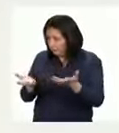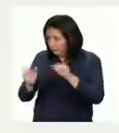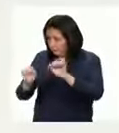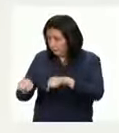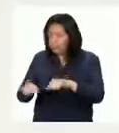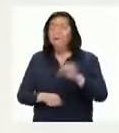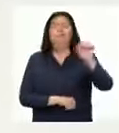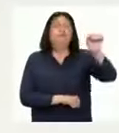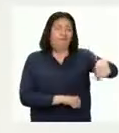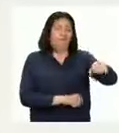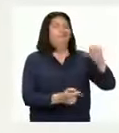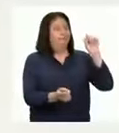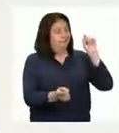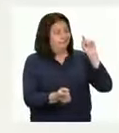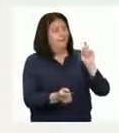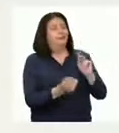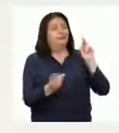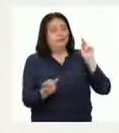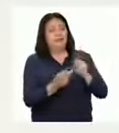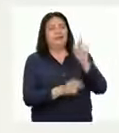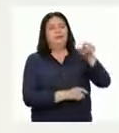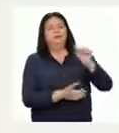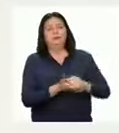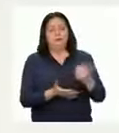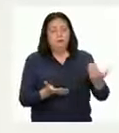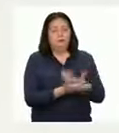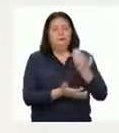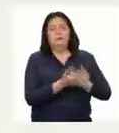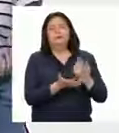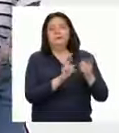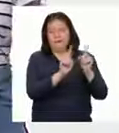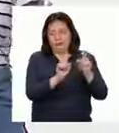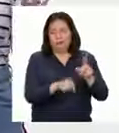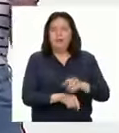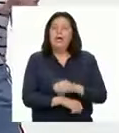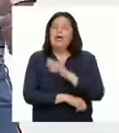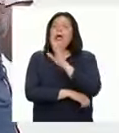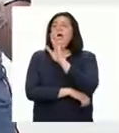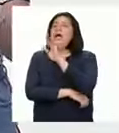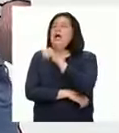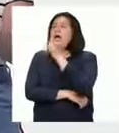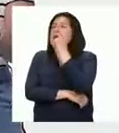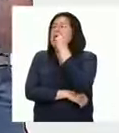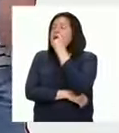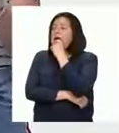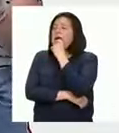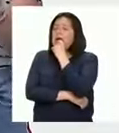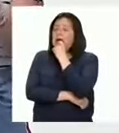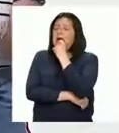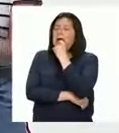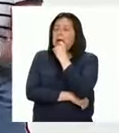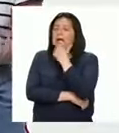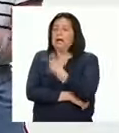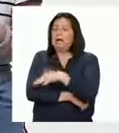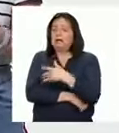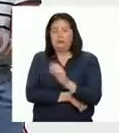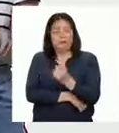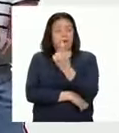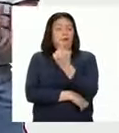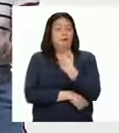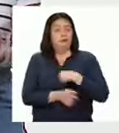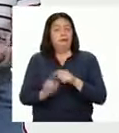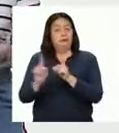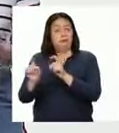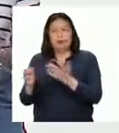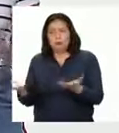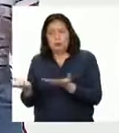Exacto. A partir de ahí surgirán nuevas preguntas. Ah, ya entiendo. Entonces, lo primero será averiguar